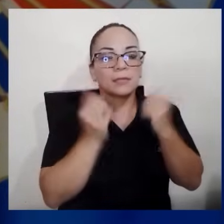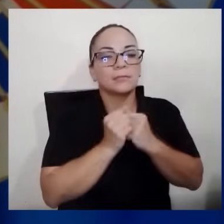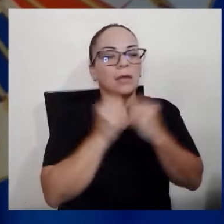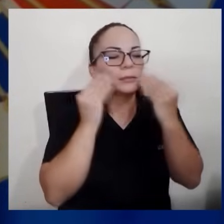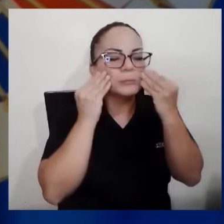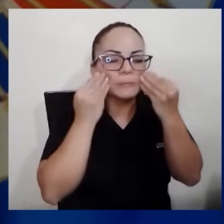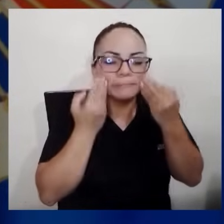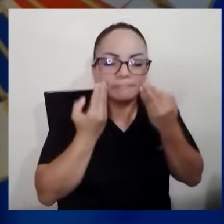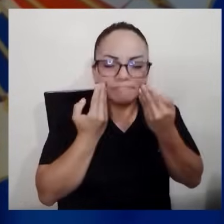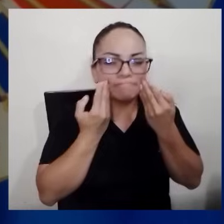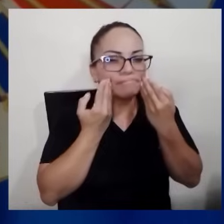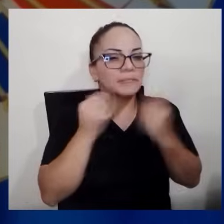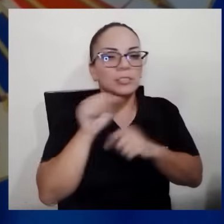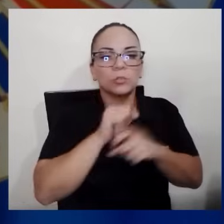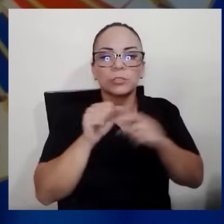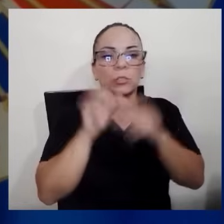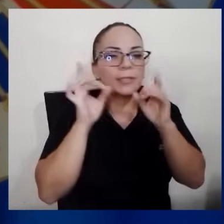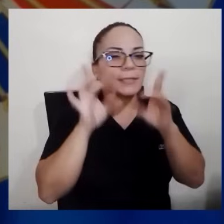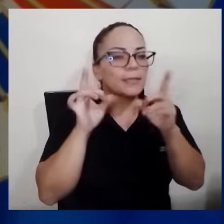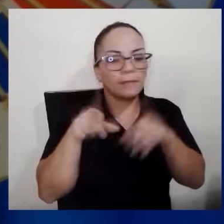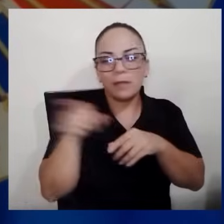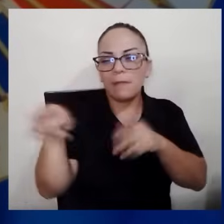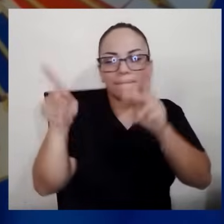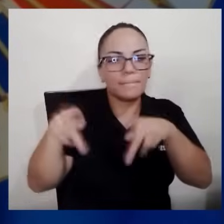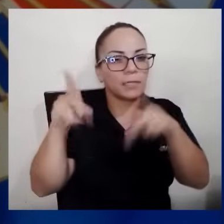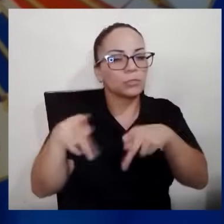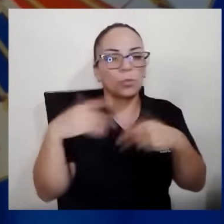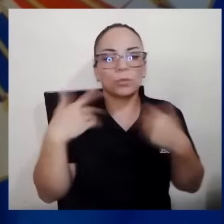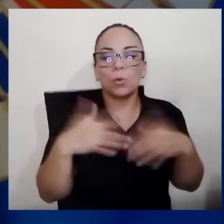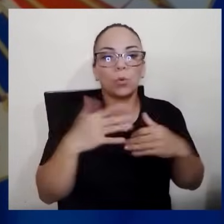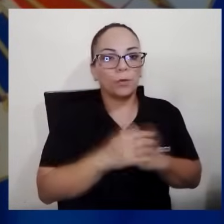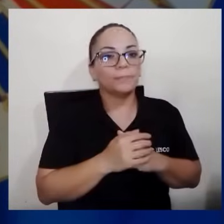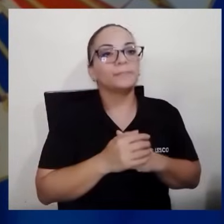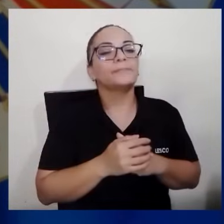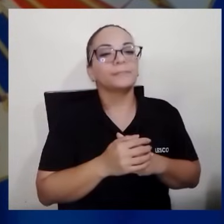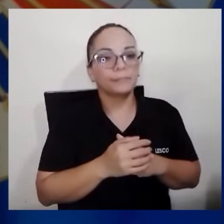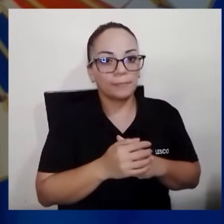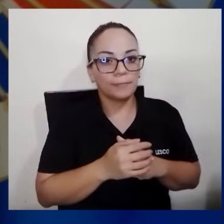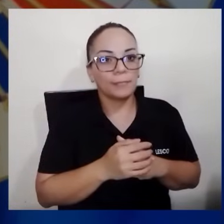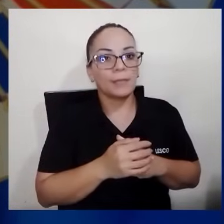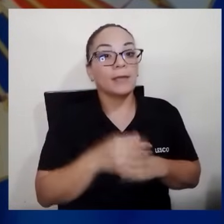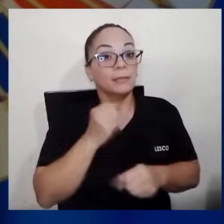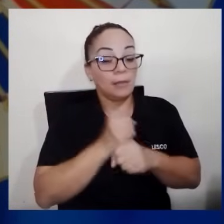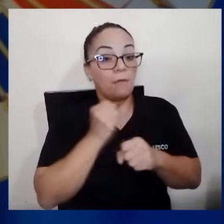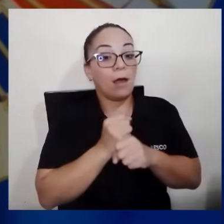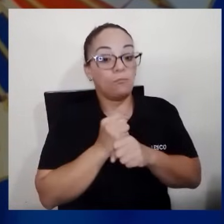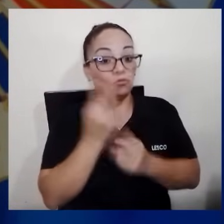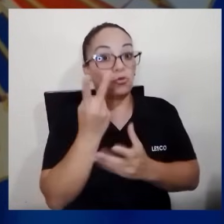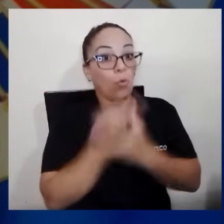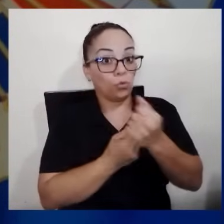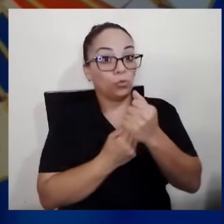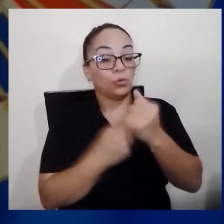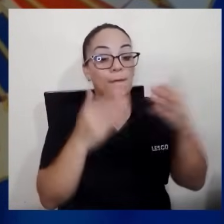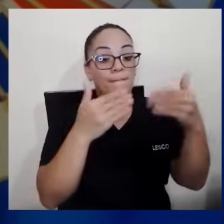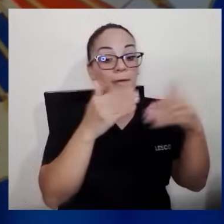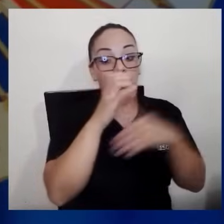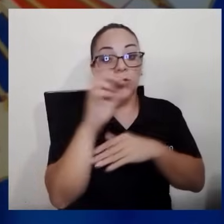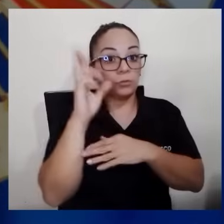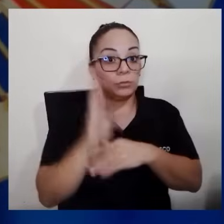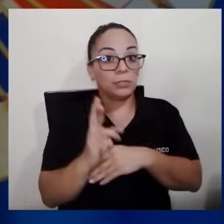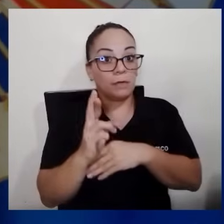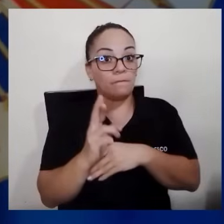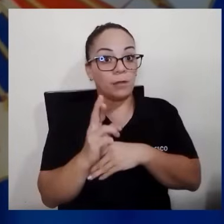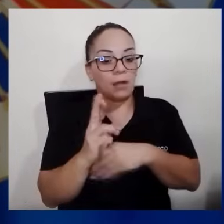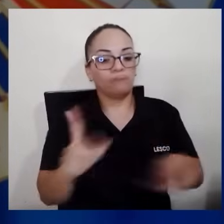estas personas trabajamos juntos Creo que Panamá y Costa Rica sentamos un precedente